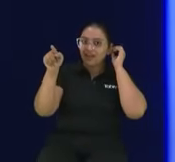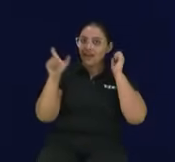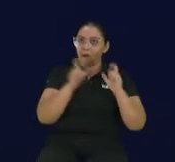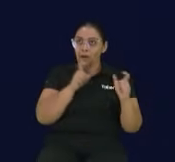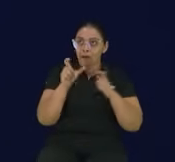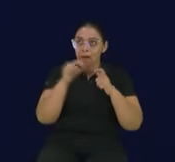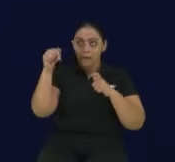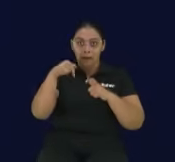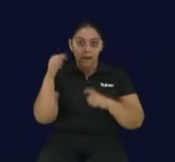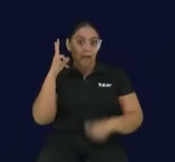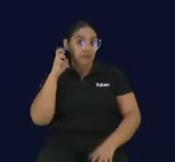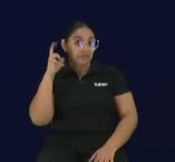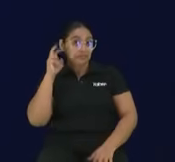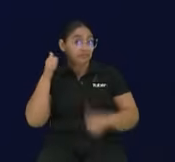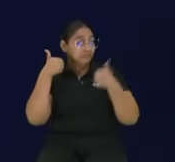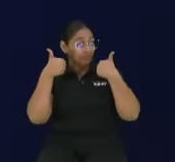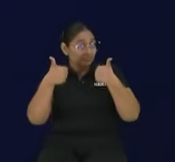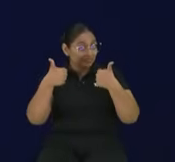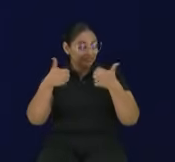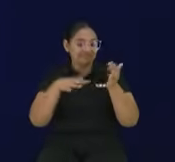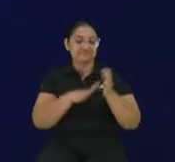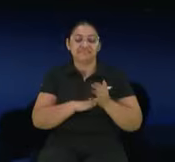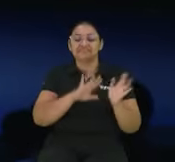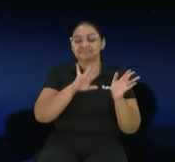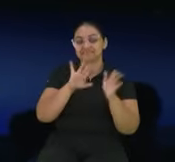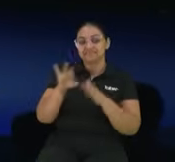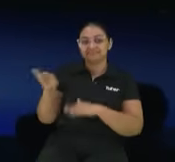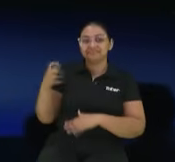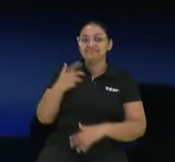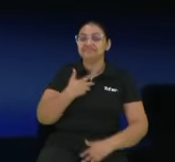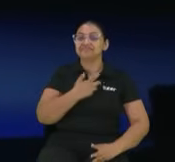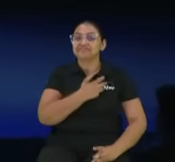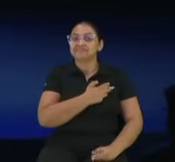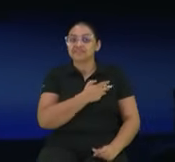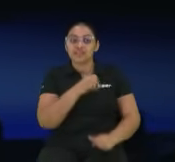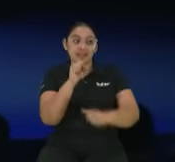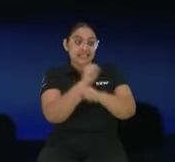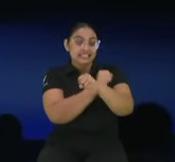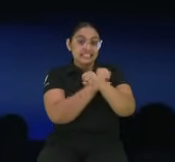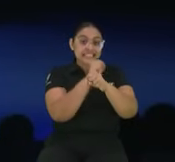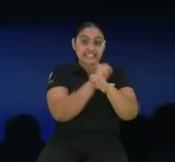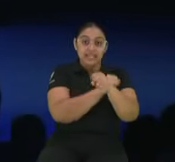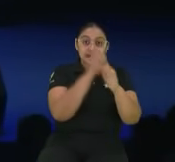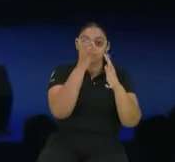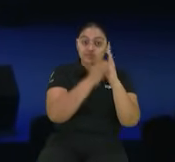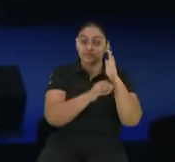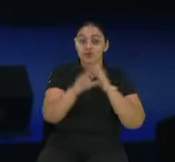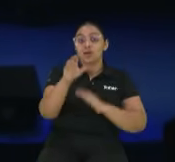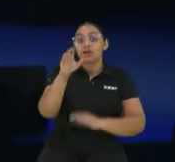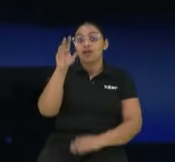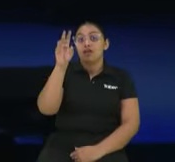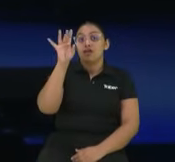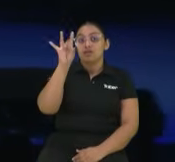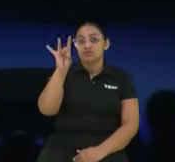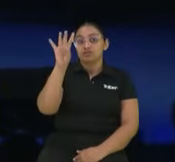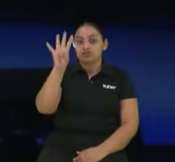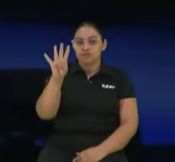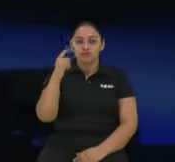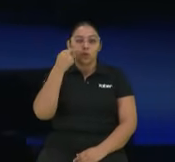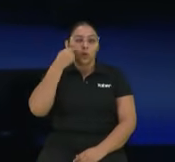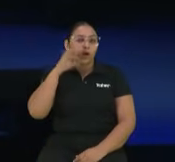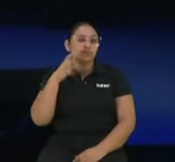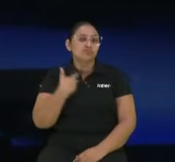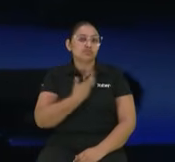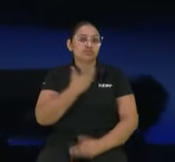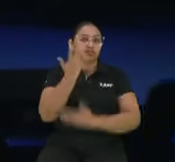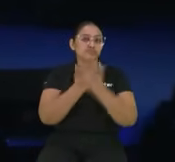vamos al punto salmo 84 nos habla de algo importante de una mezcla indispensable Cuántos trajeron sus manos a la